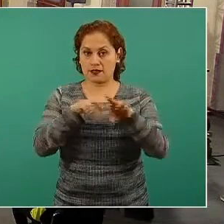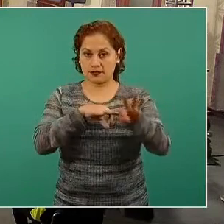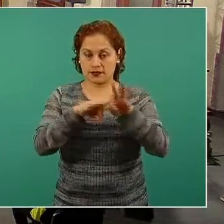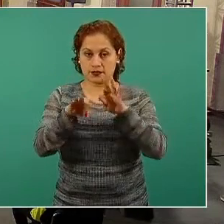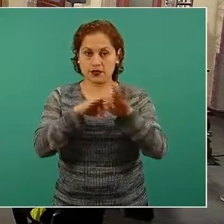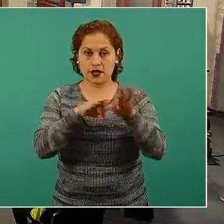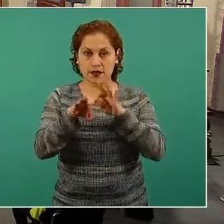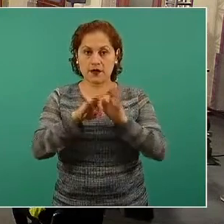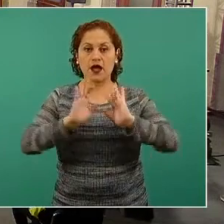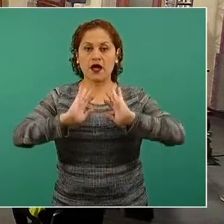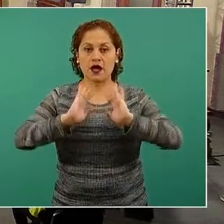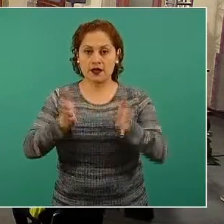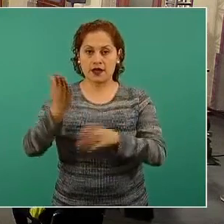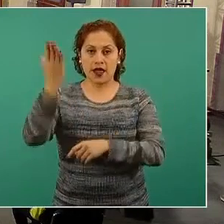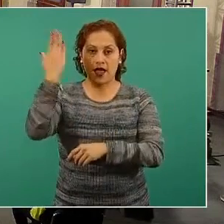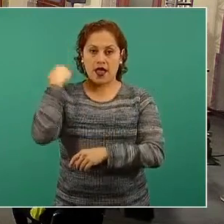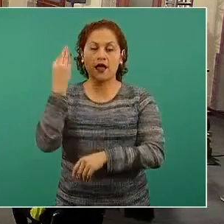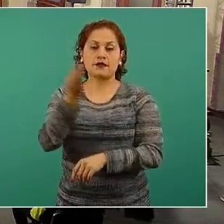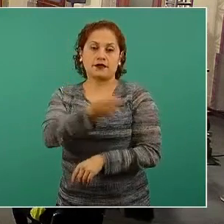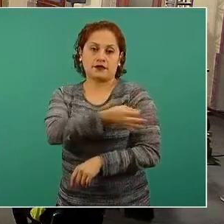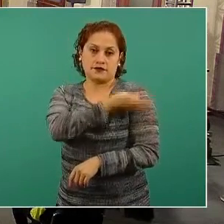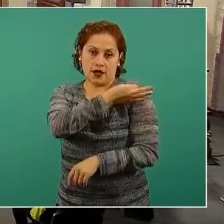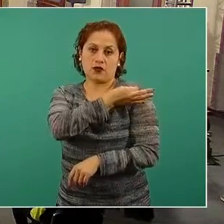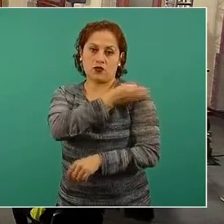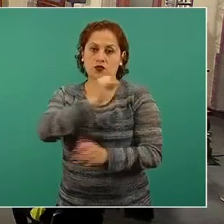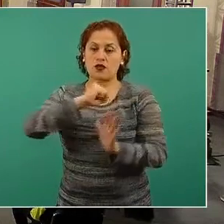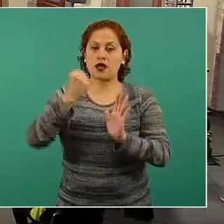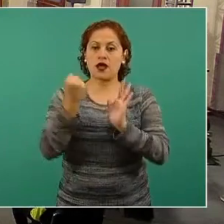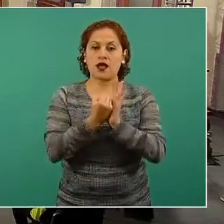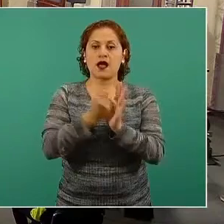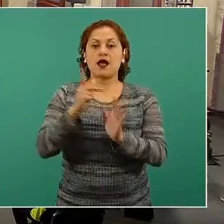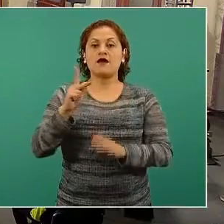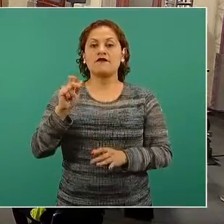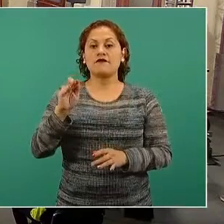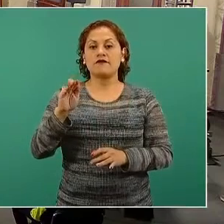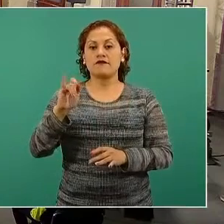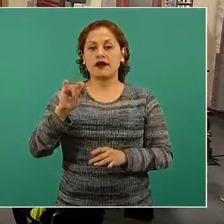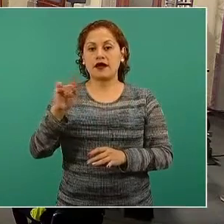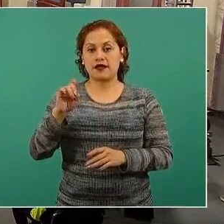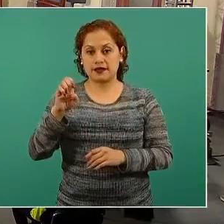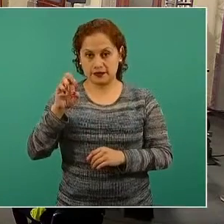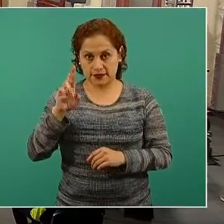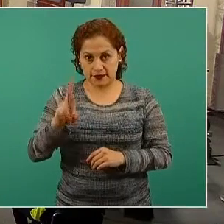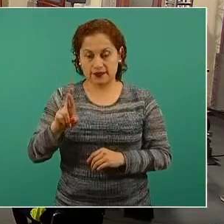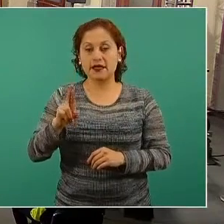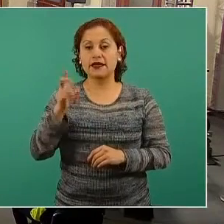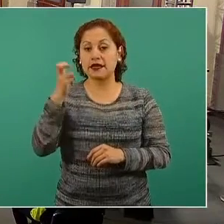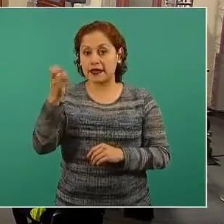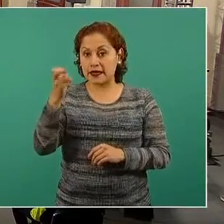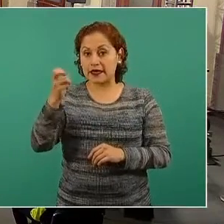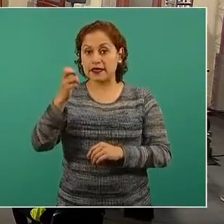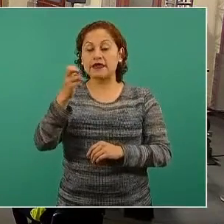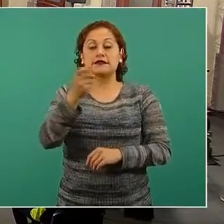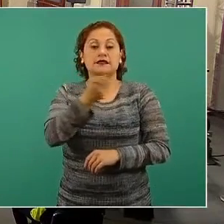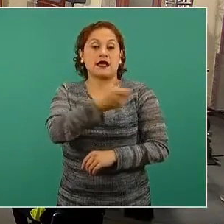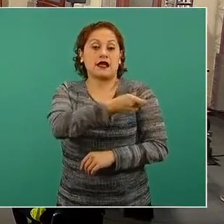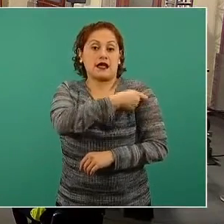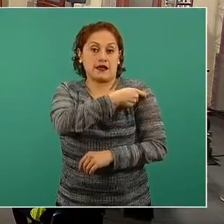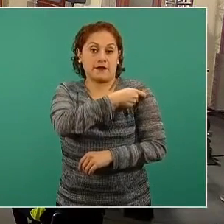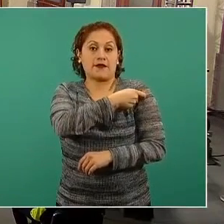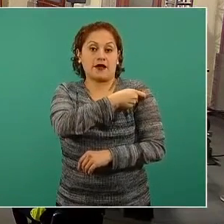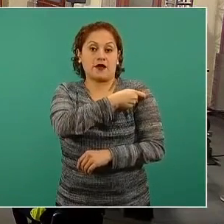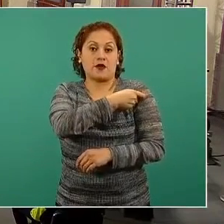fueron vacunados en su momento con vacuna Pfizer-BioNTech, para la cual tenemos una temporalidad ya aprobada no solamente a